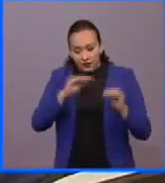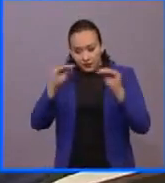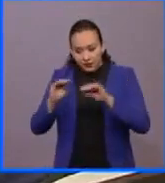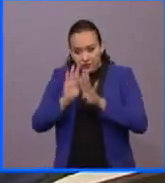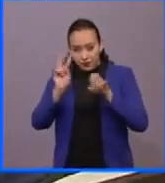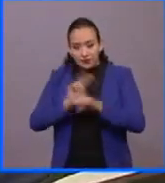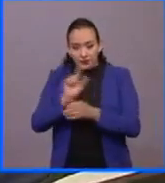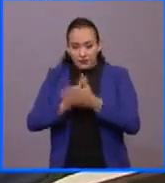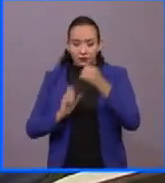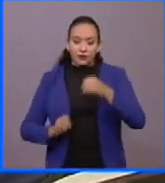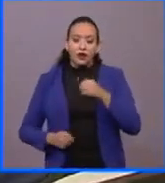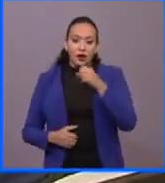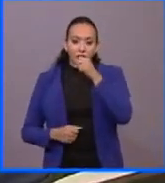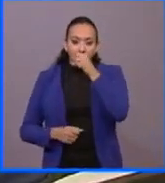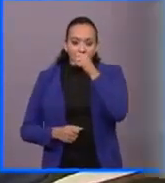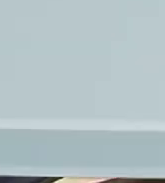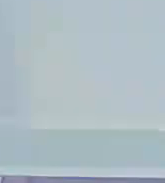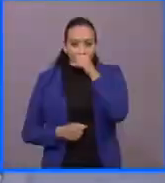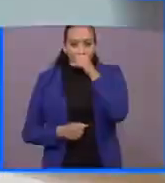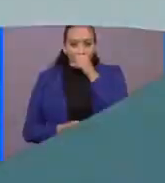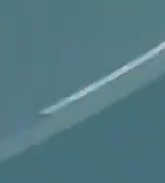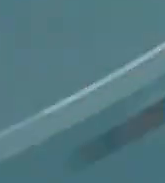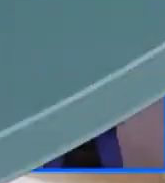la Judicatura Federal.